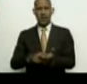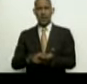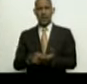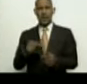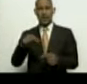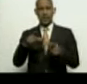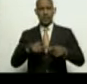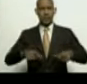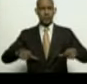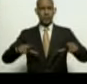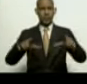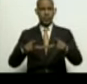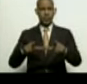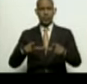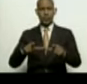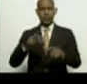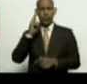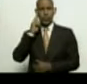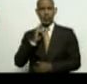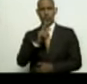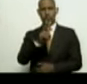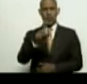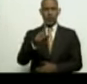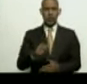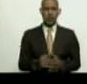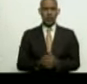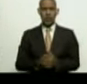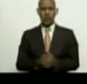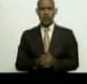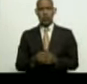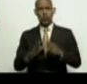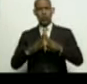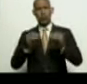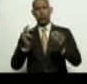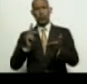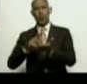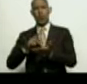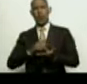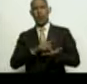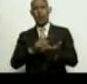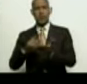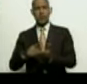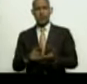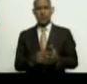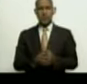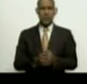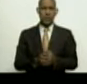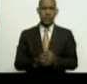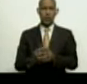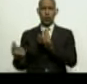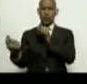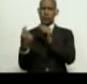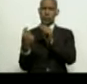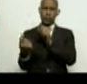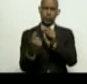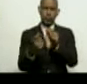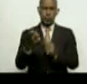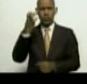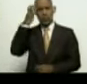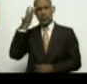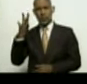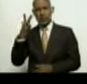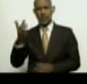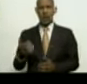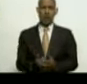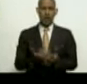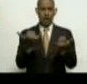Espacio Bolívar 21, un punto de encuentro que organiza el Centro de Estudios Simón Bolívar para reflexionar, debatir y tener las ideas actualizadas